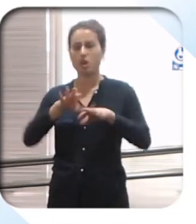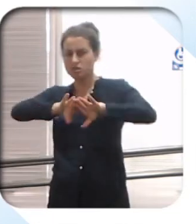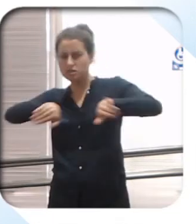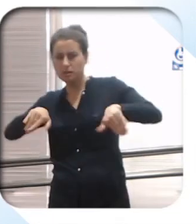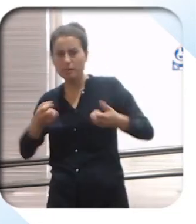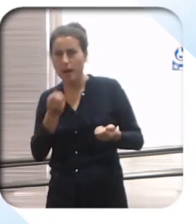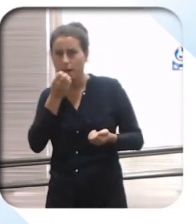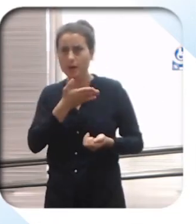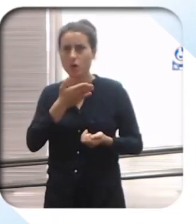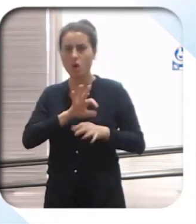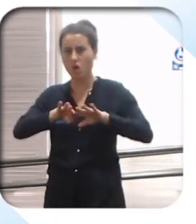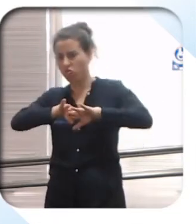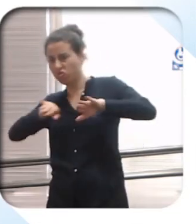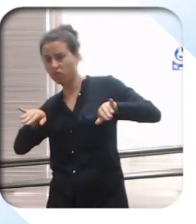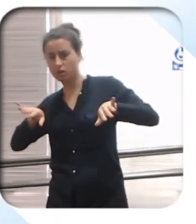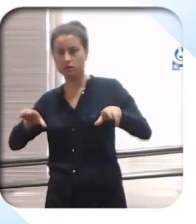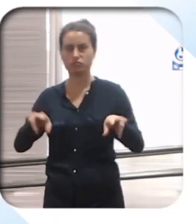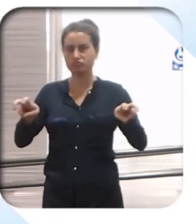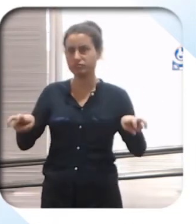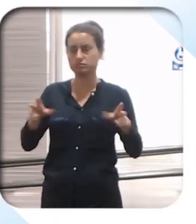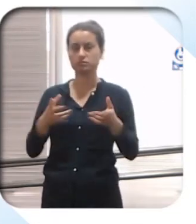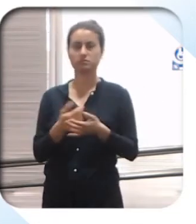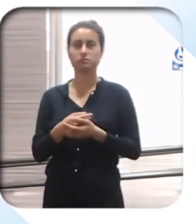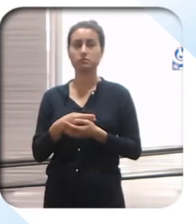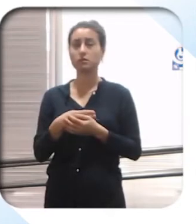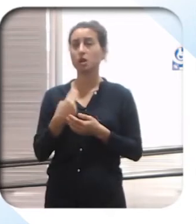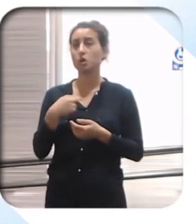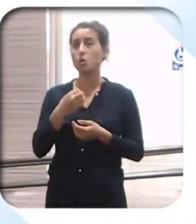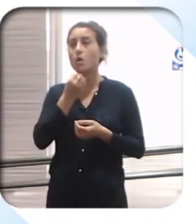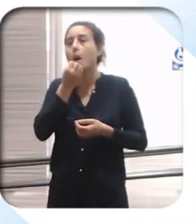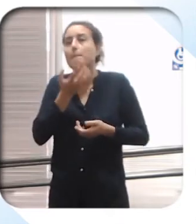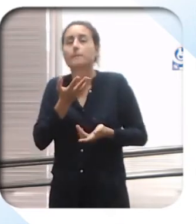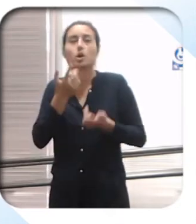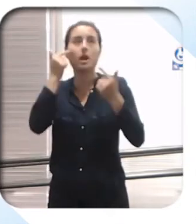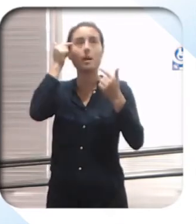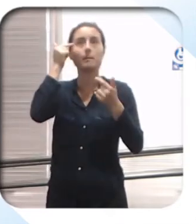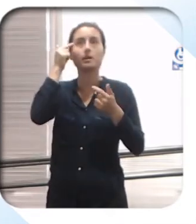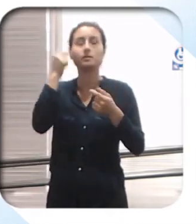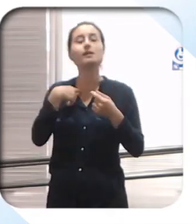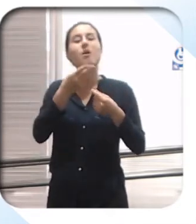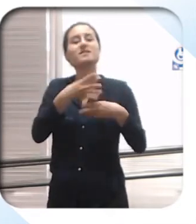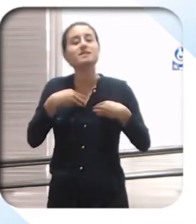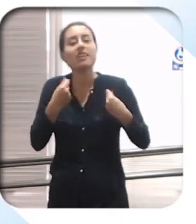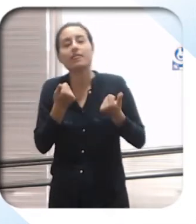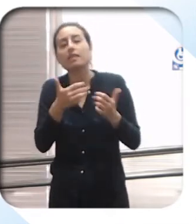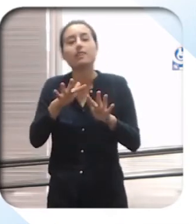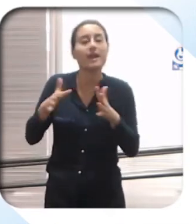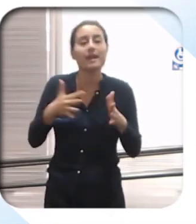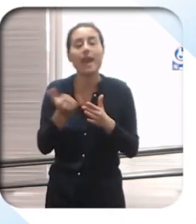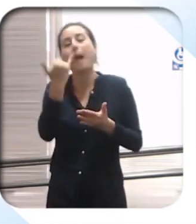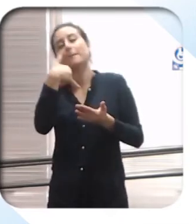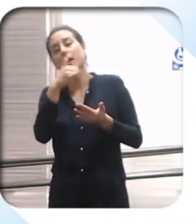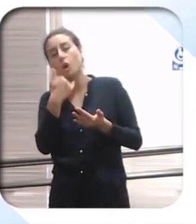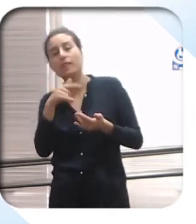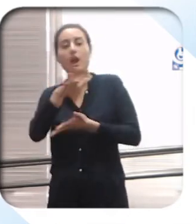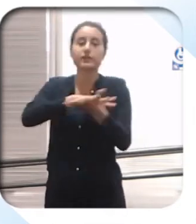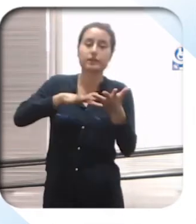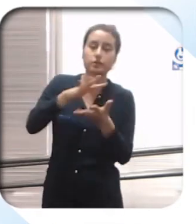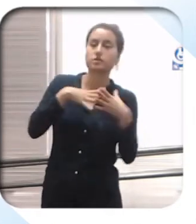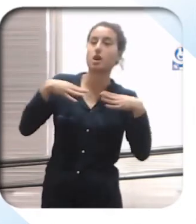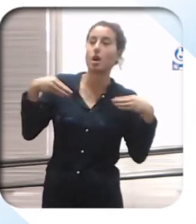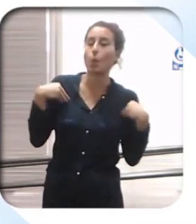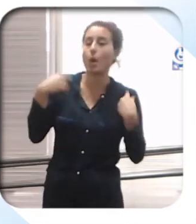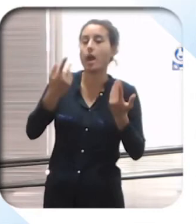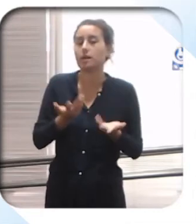separan? ¿Por qué no los apartan? Nunca es ¿por qué? ¿Qué sentiste fulano? Me contaron que en la escuela pasó tal cosa.